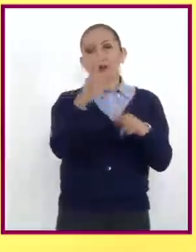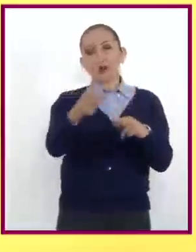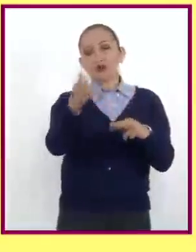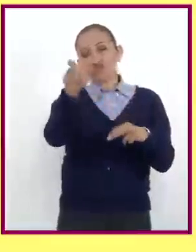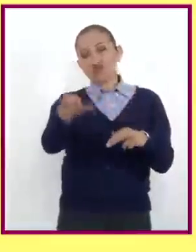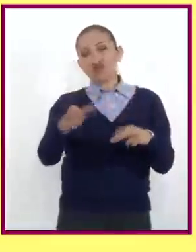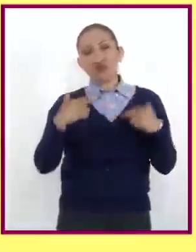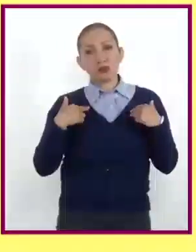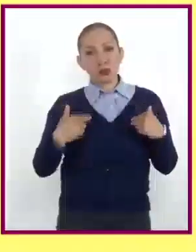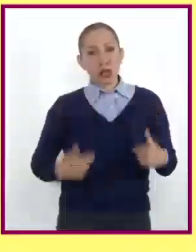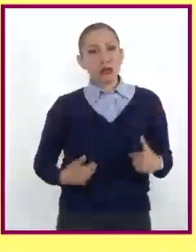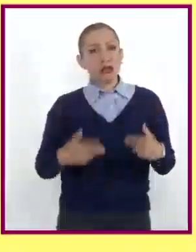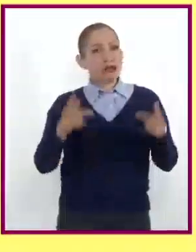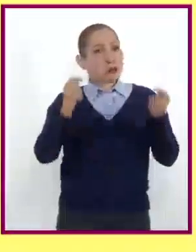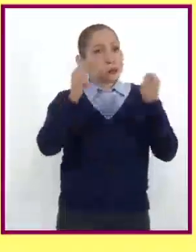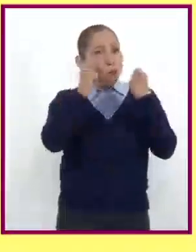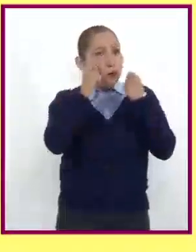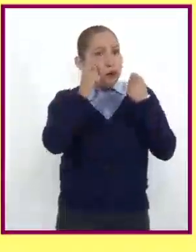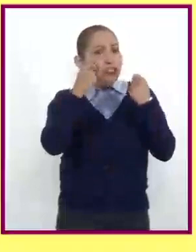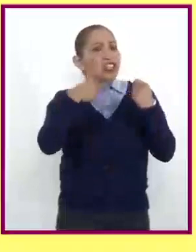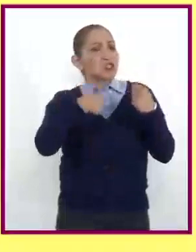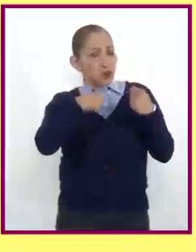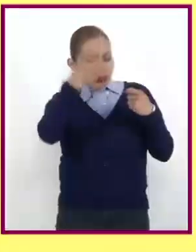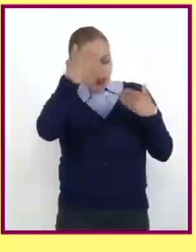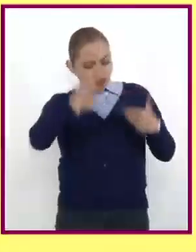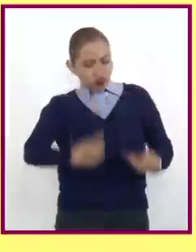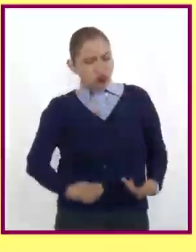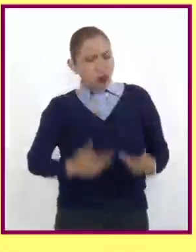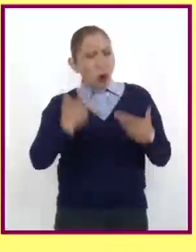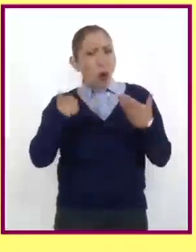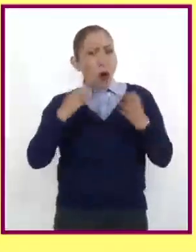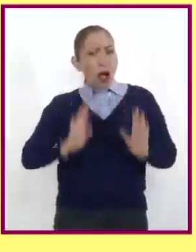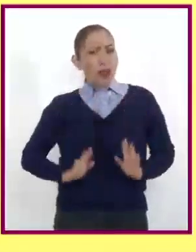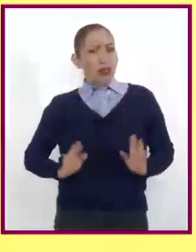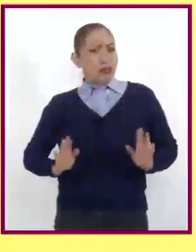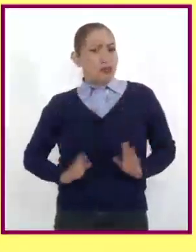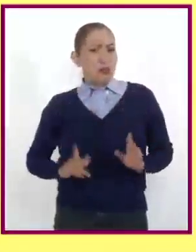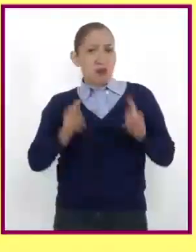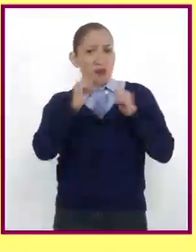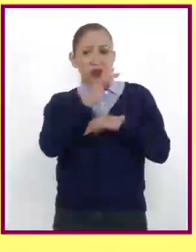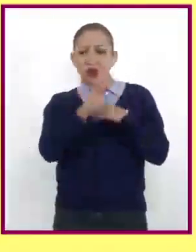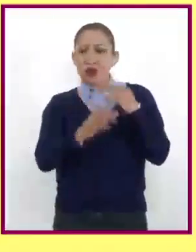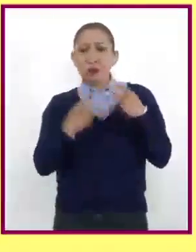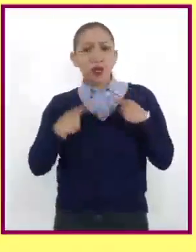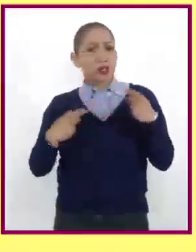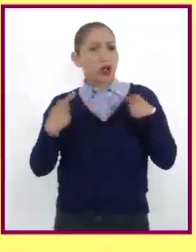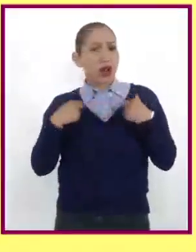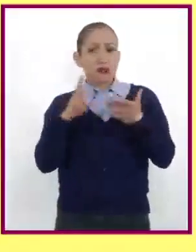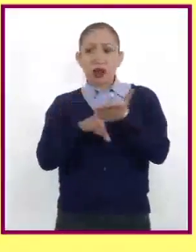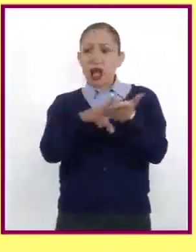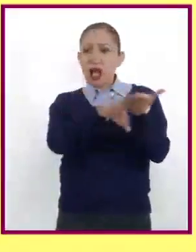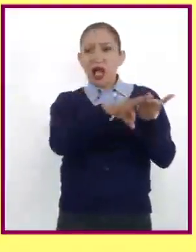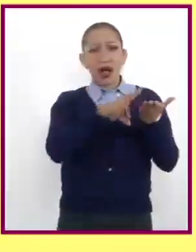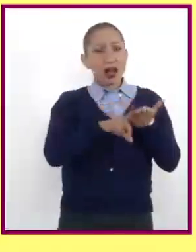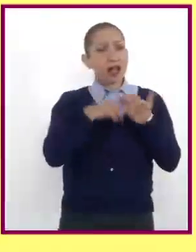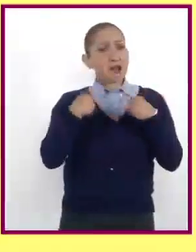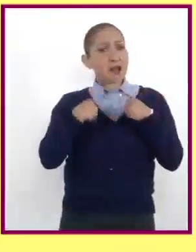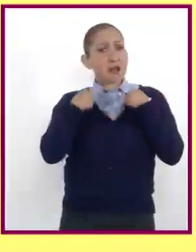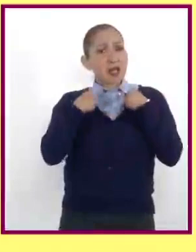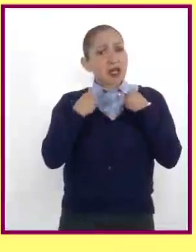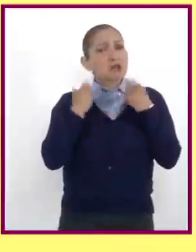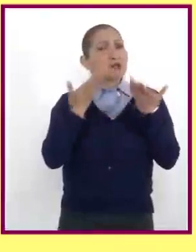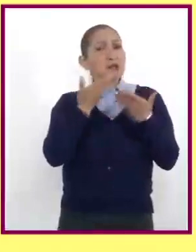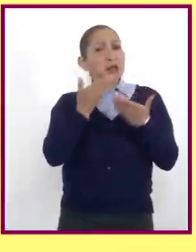dignidad. Independientemente de nuestros rasgos o condiciones particulares, todas las personas somos valiosas y para vivir con